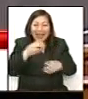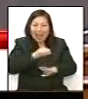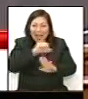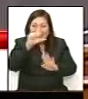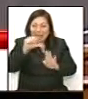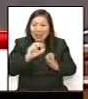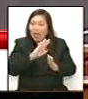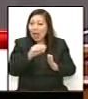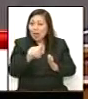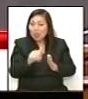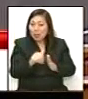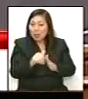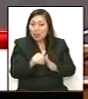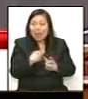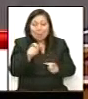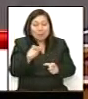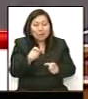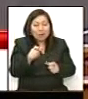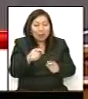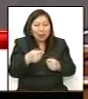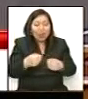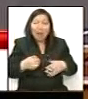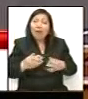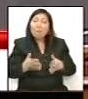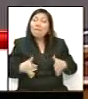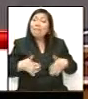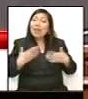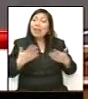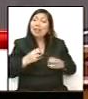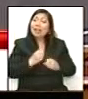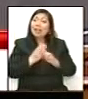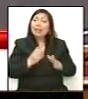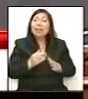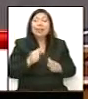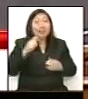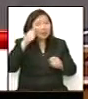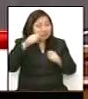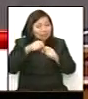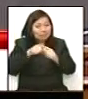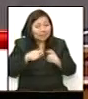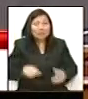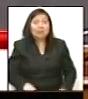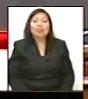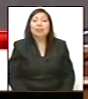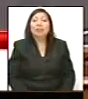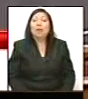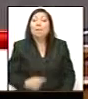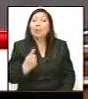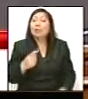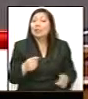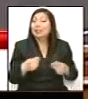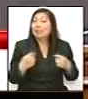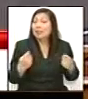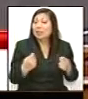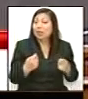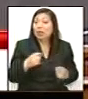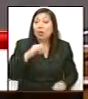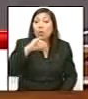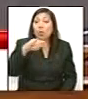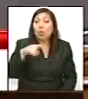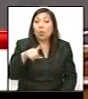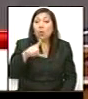a todos los arqueólogos. Feliz Día de la Arqueología y en conmemoración a